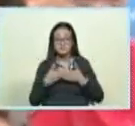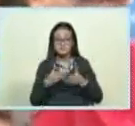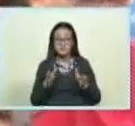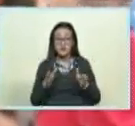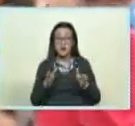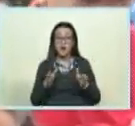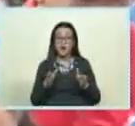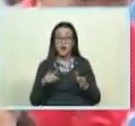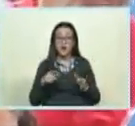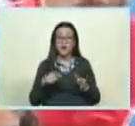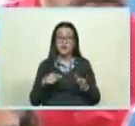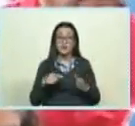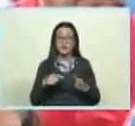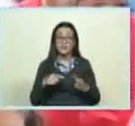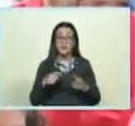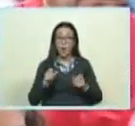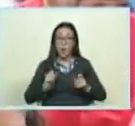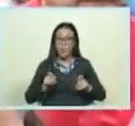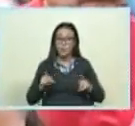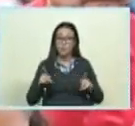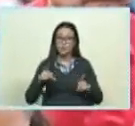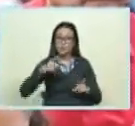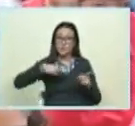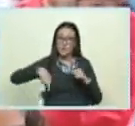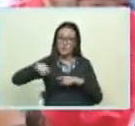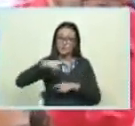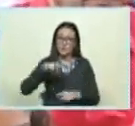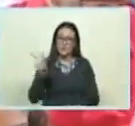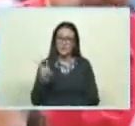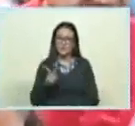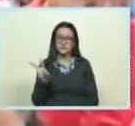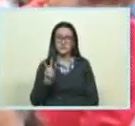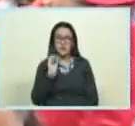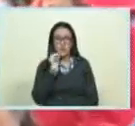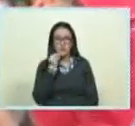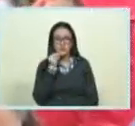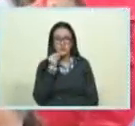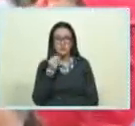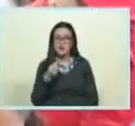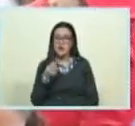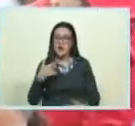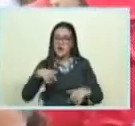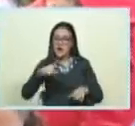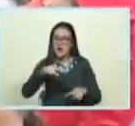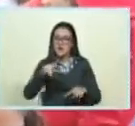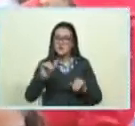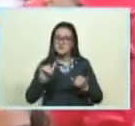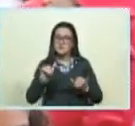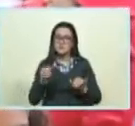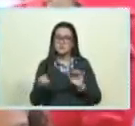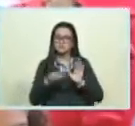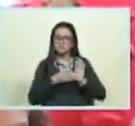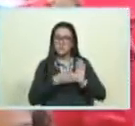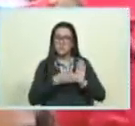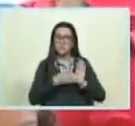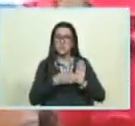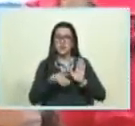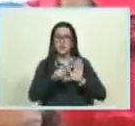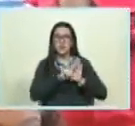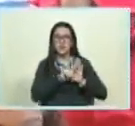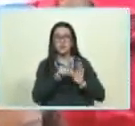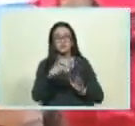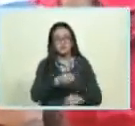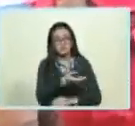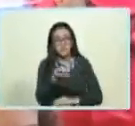gran oportunidad para la juventud venezolana de construir su capítulo. Allí usted le dio a